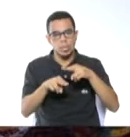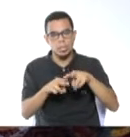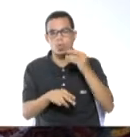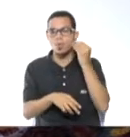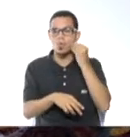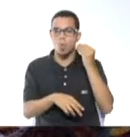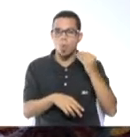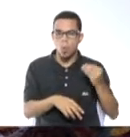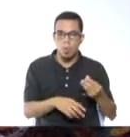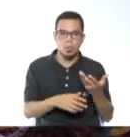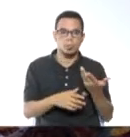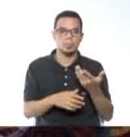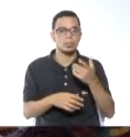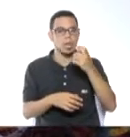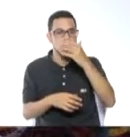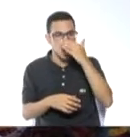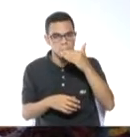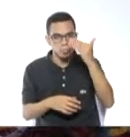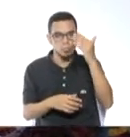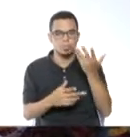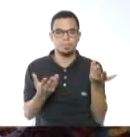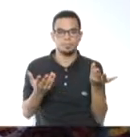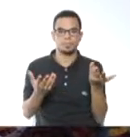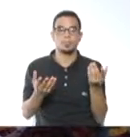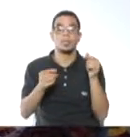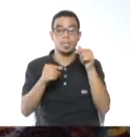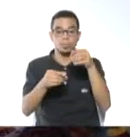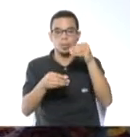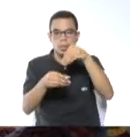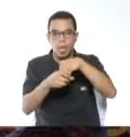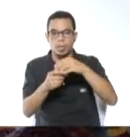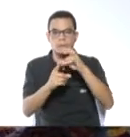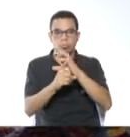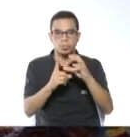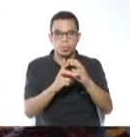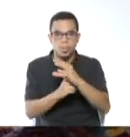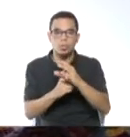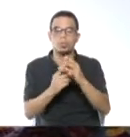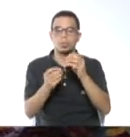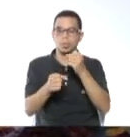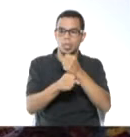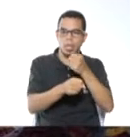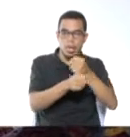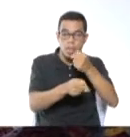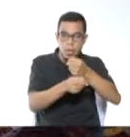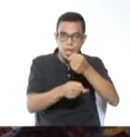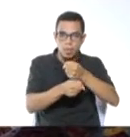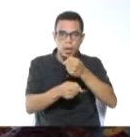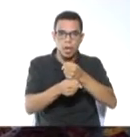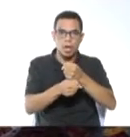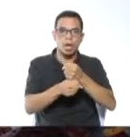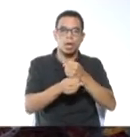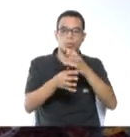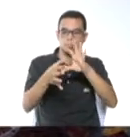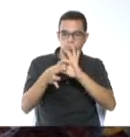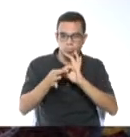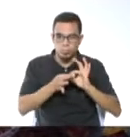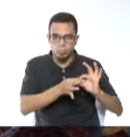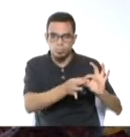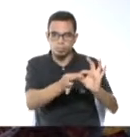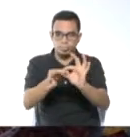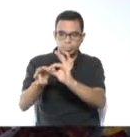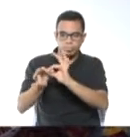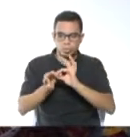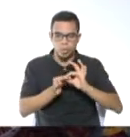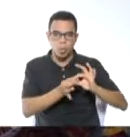Se va enseñando el trabajo, pero de una cultura donde hay armonía, donde el trabajo no es un trabajo forzado,